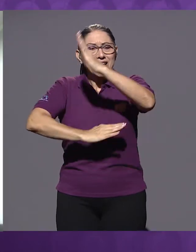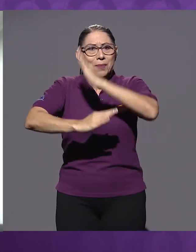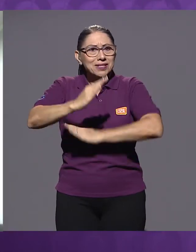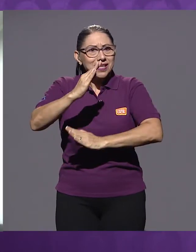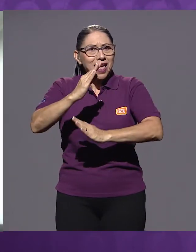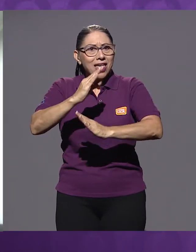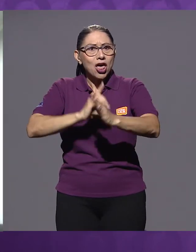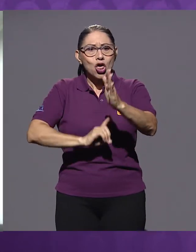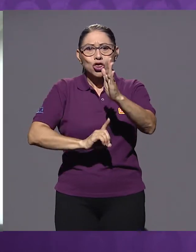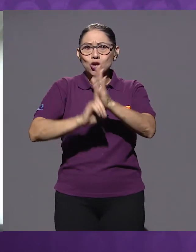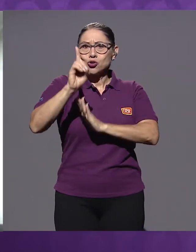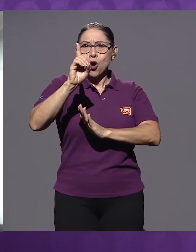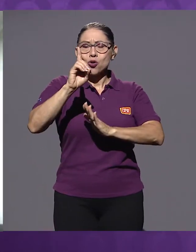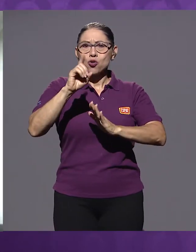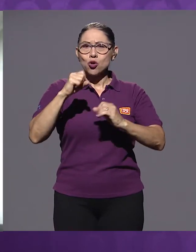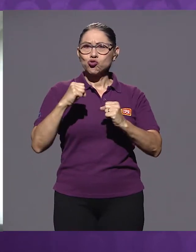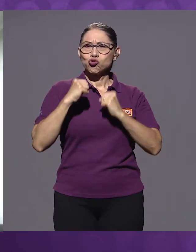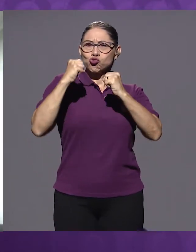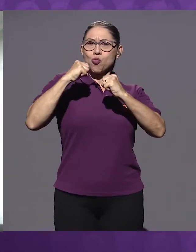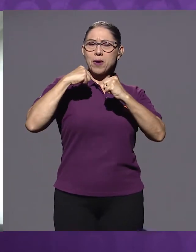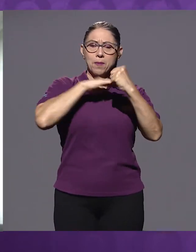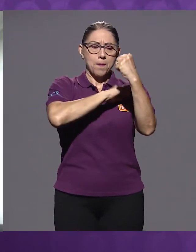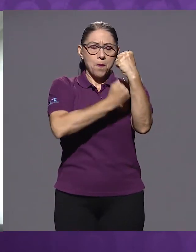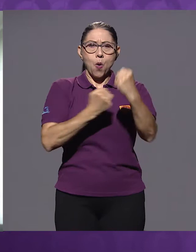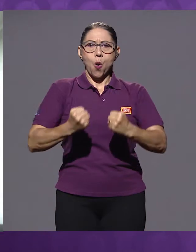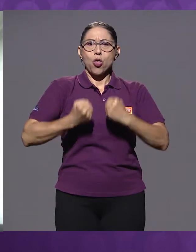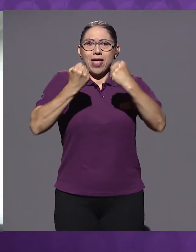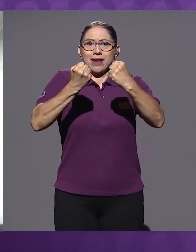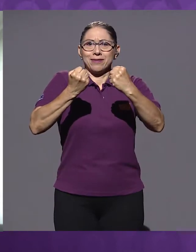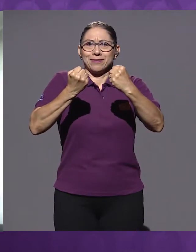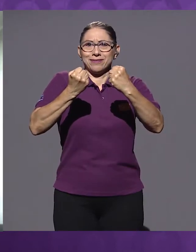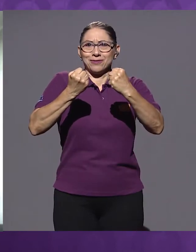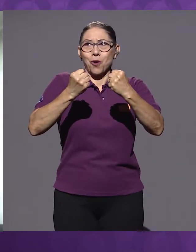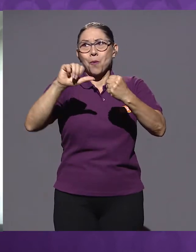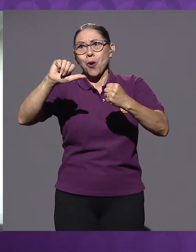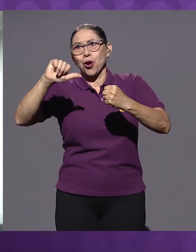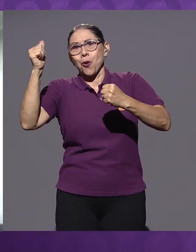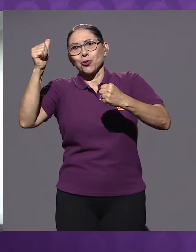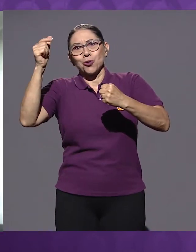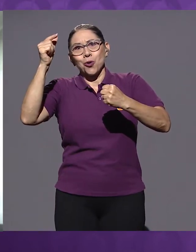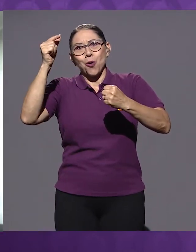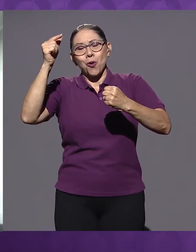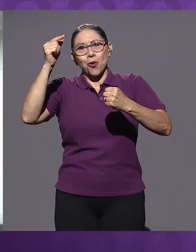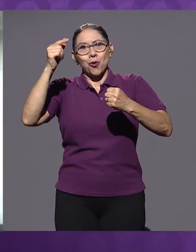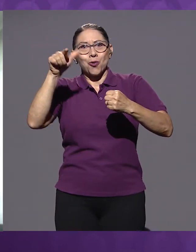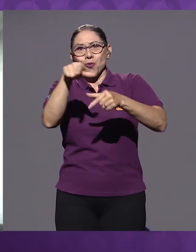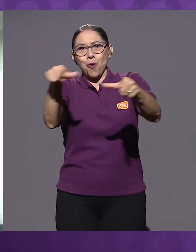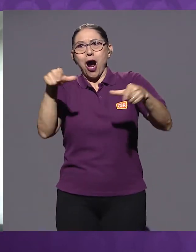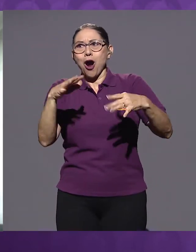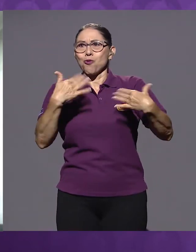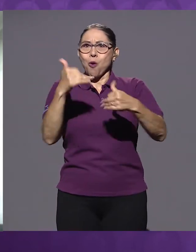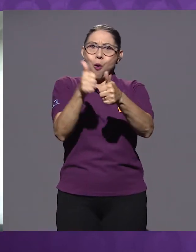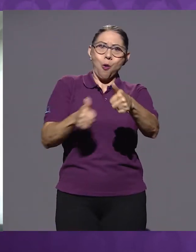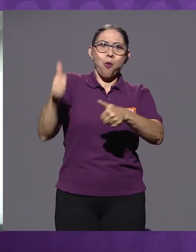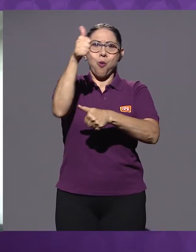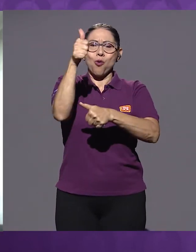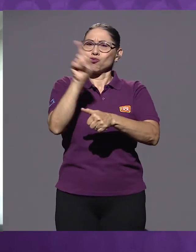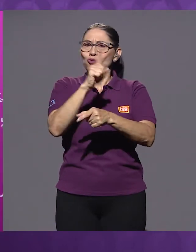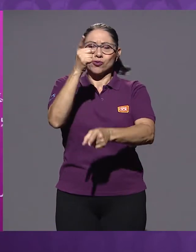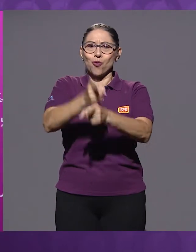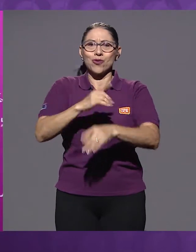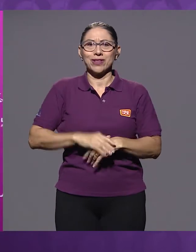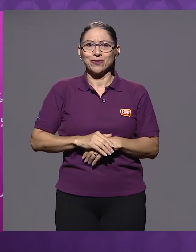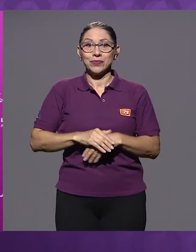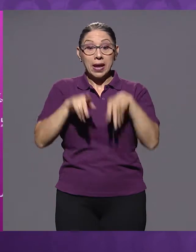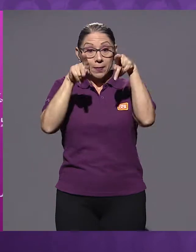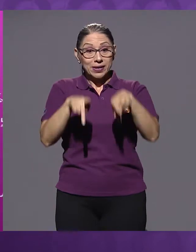discapacidad desarrolla un superpoder en otro reino, ¿sí? Porque no es correcto. Entonces, sí es bueno